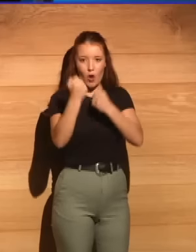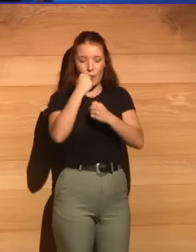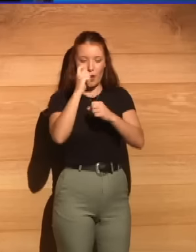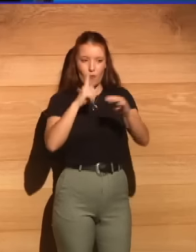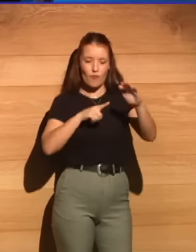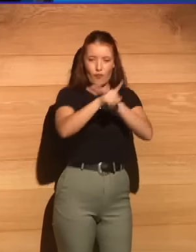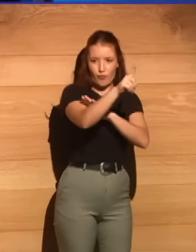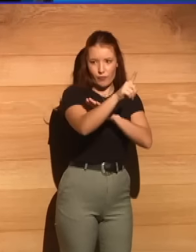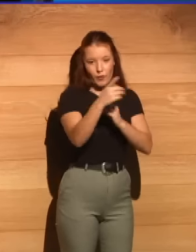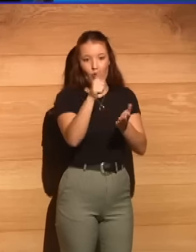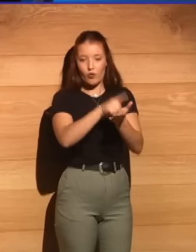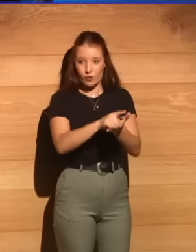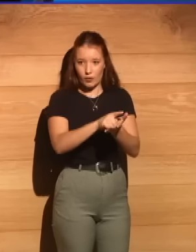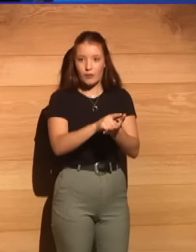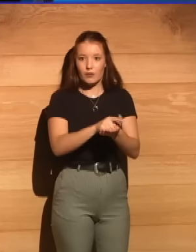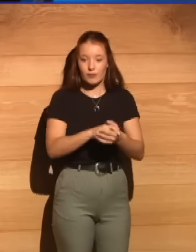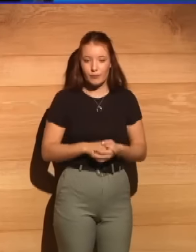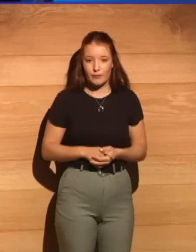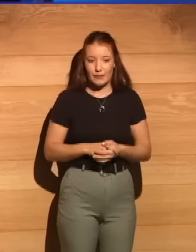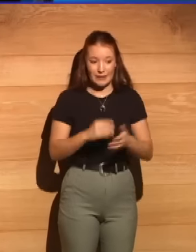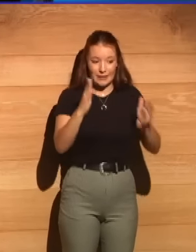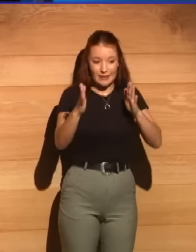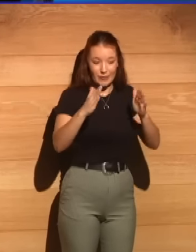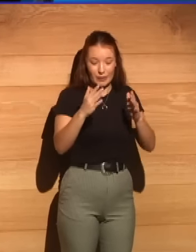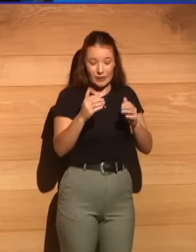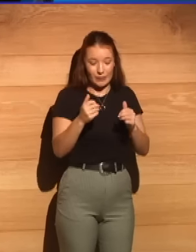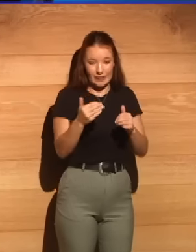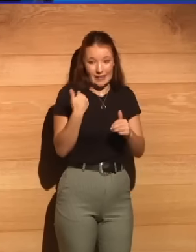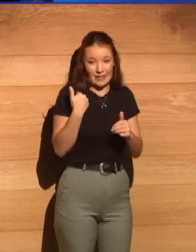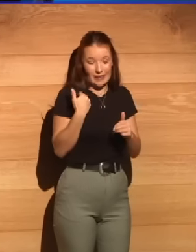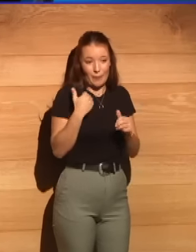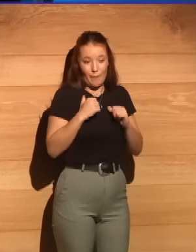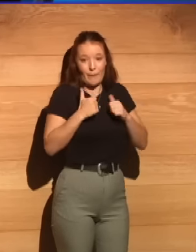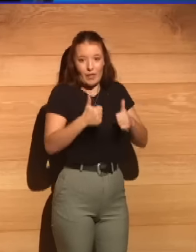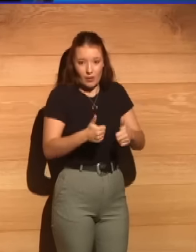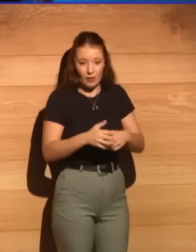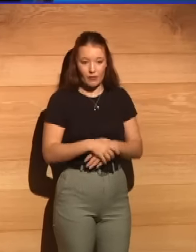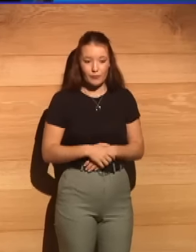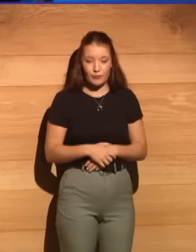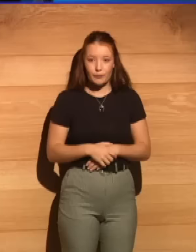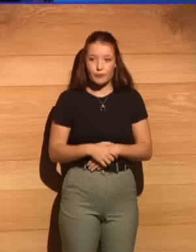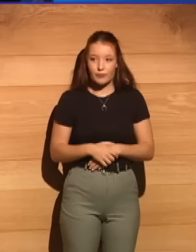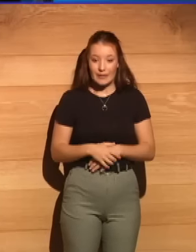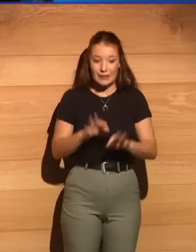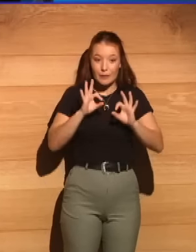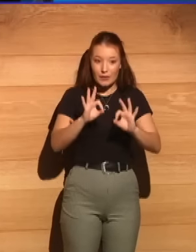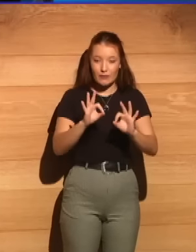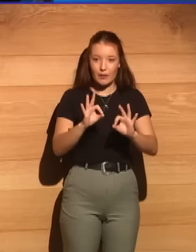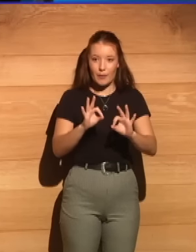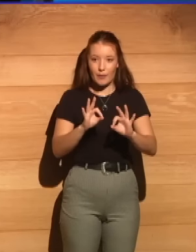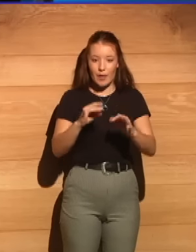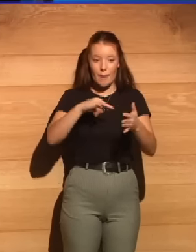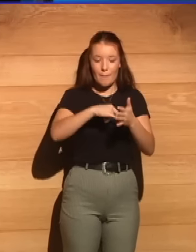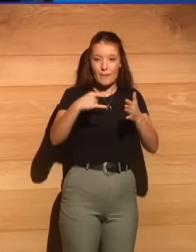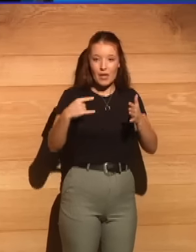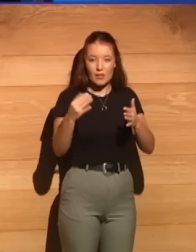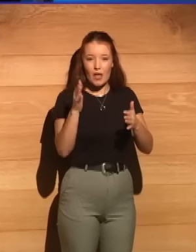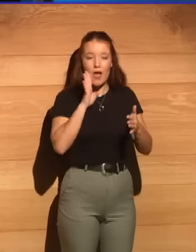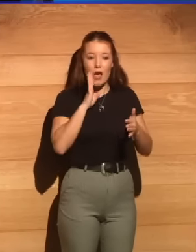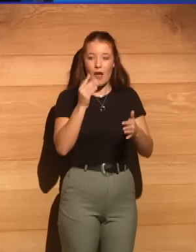post-COVID, ¿no? En esta era que estamos empezando. Y en este sentido, ¿qué planes estabas hablando antes